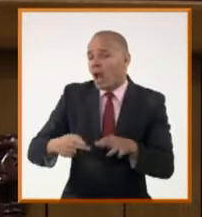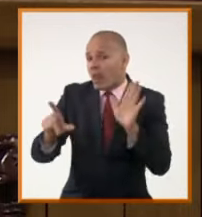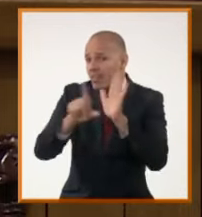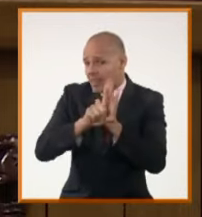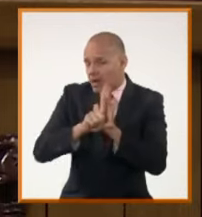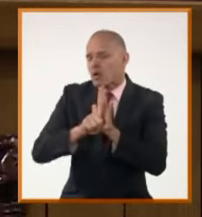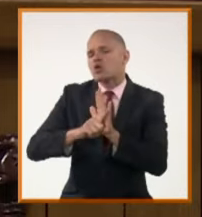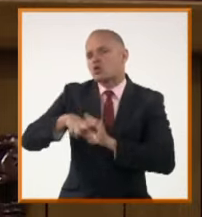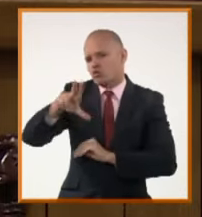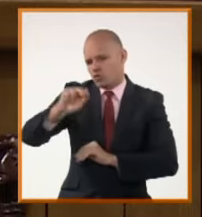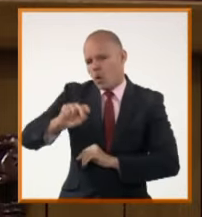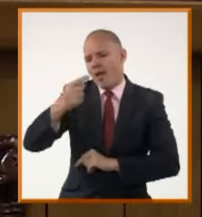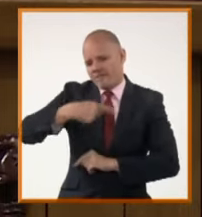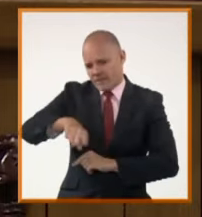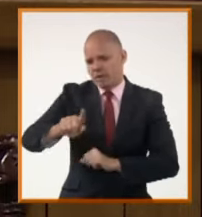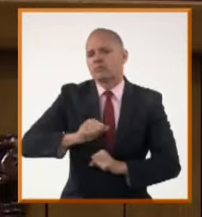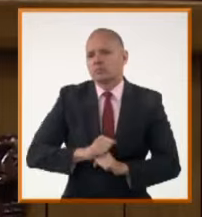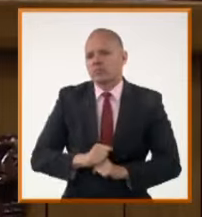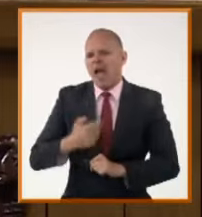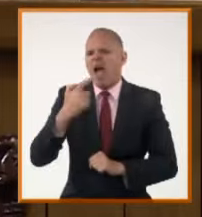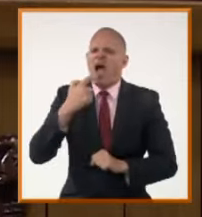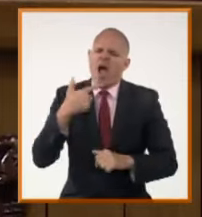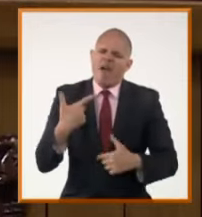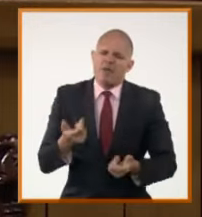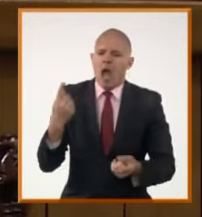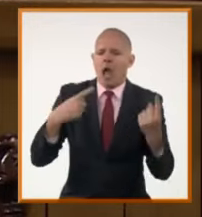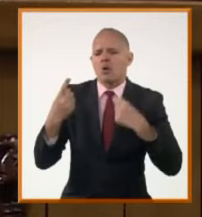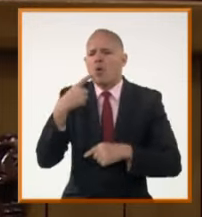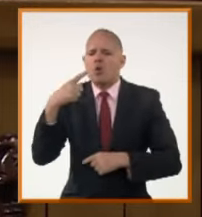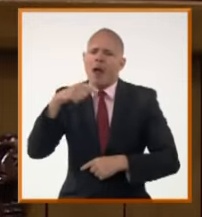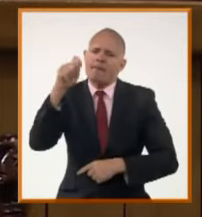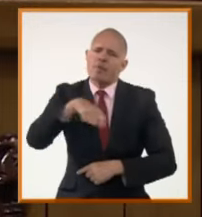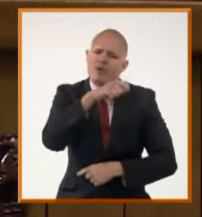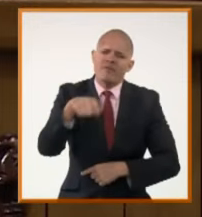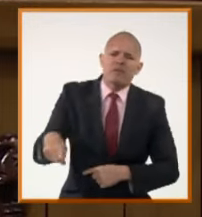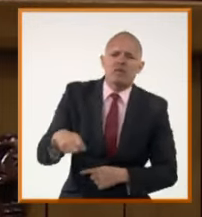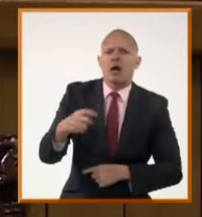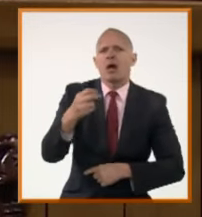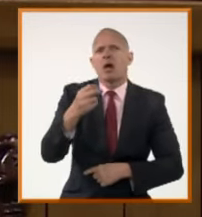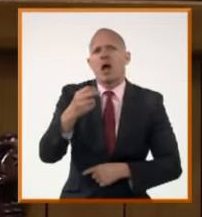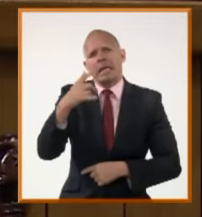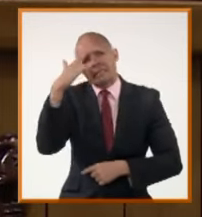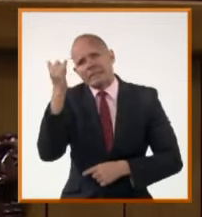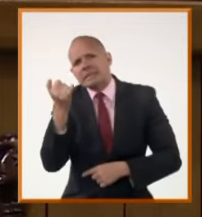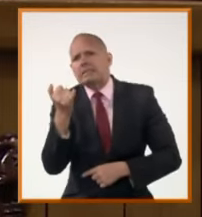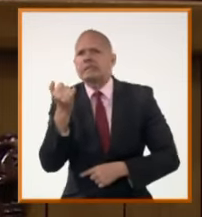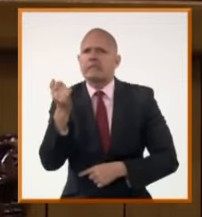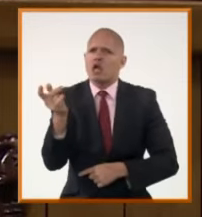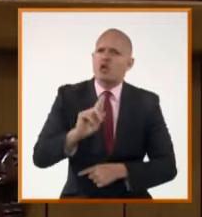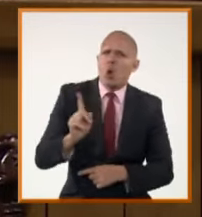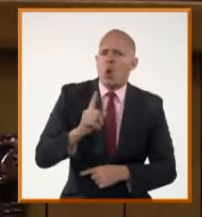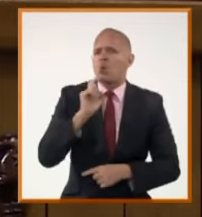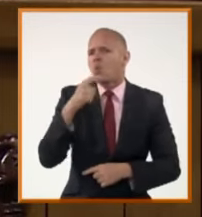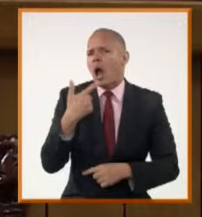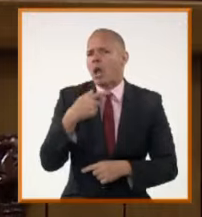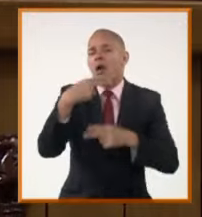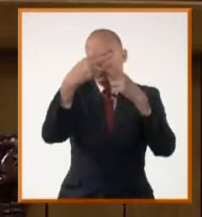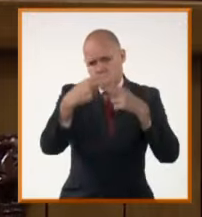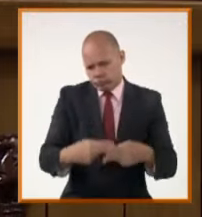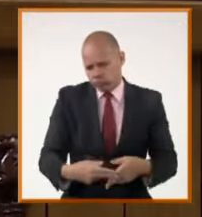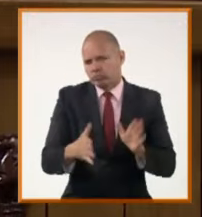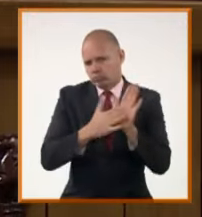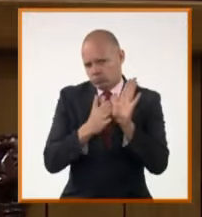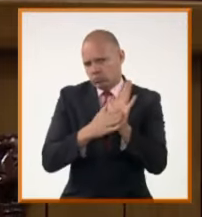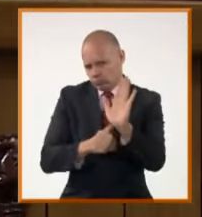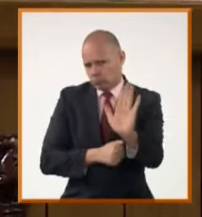actividades prohibidas y a partir de ello se puede hacer las propuestas. En las normas nosotros